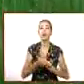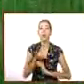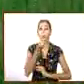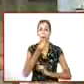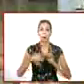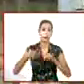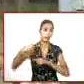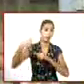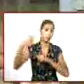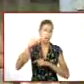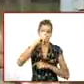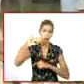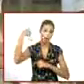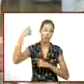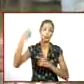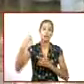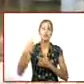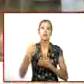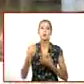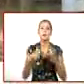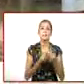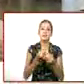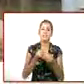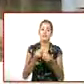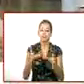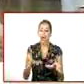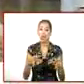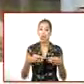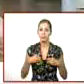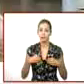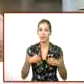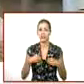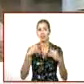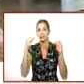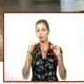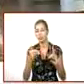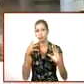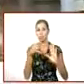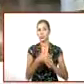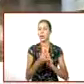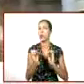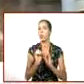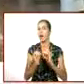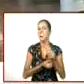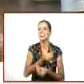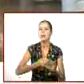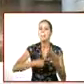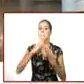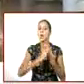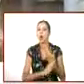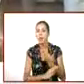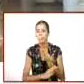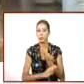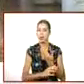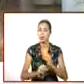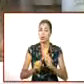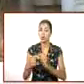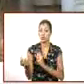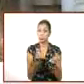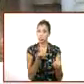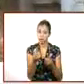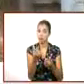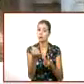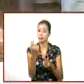generaciones. Para adoptar las políticas, las estrategias, los programas y movilizar los